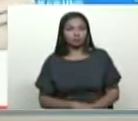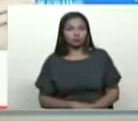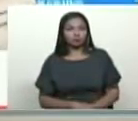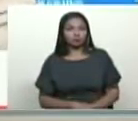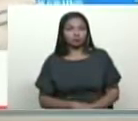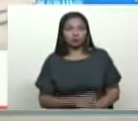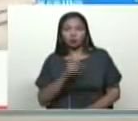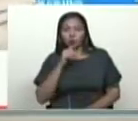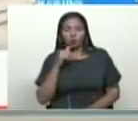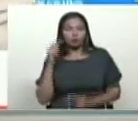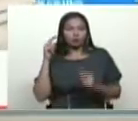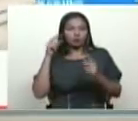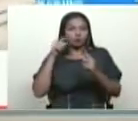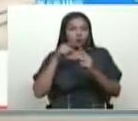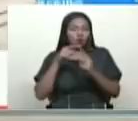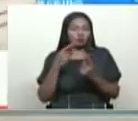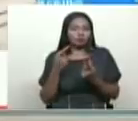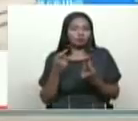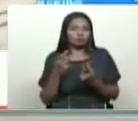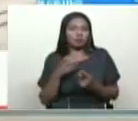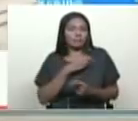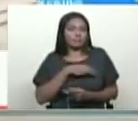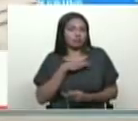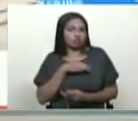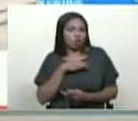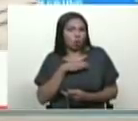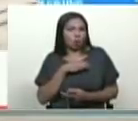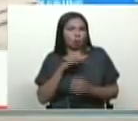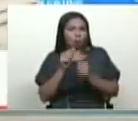ninguna misión, ninguna gran misión